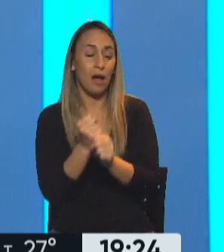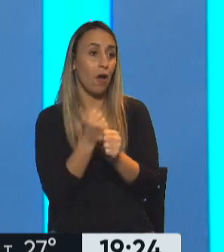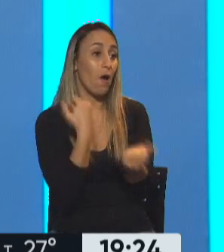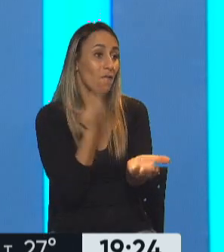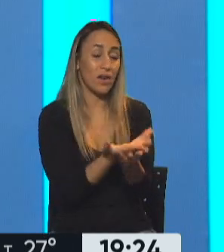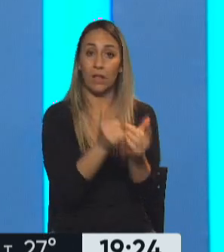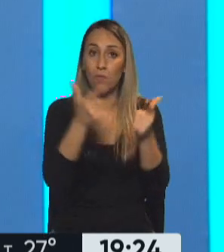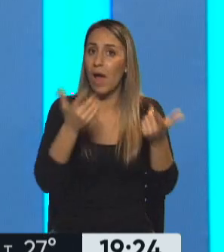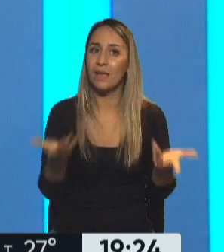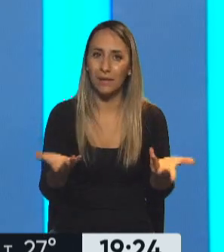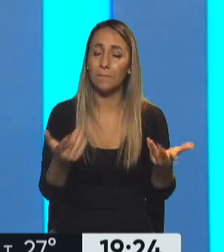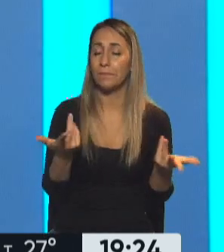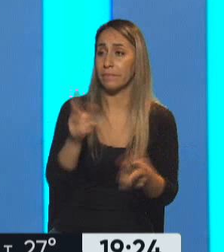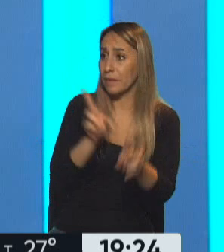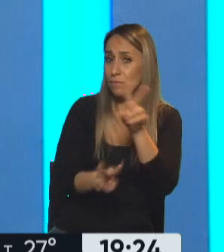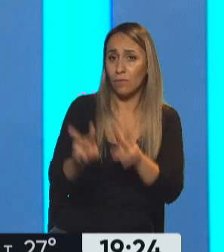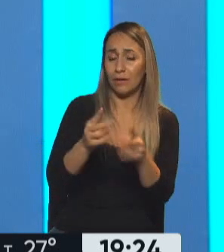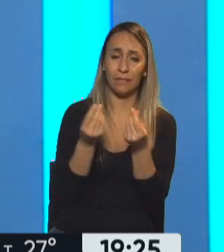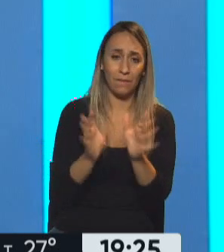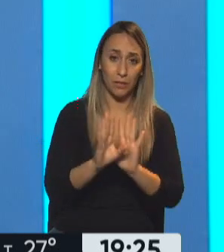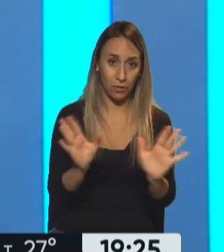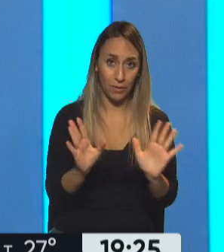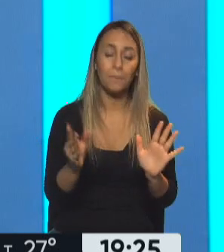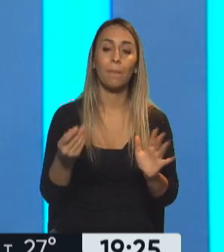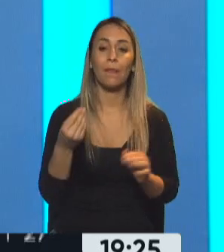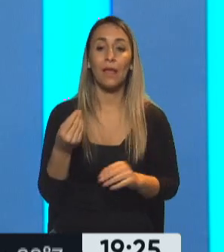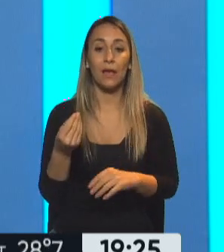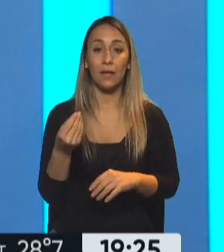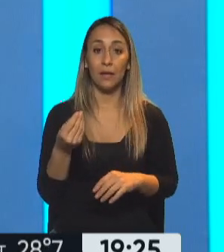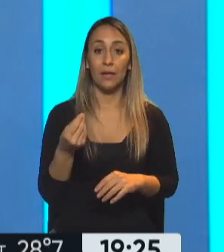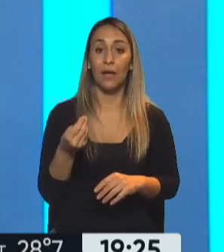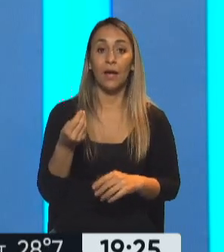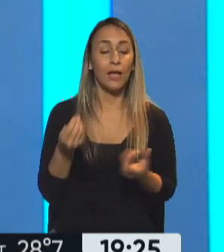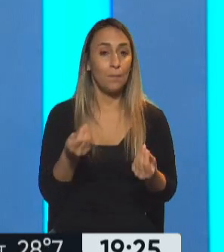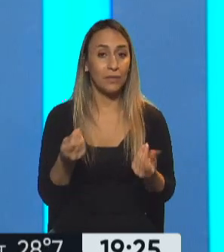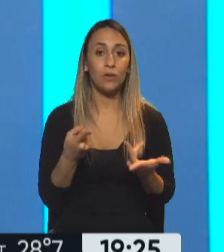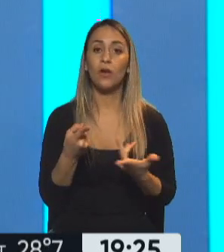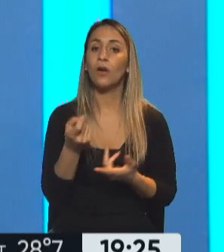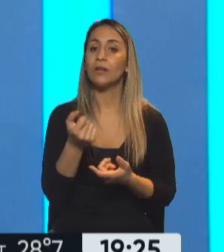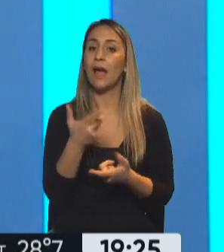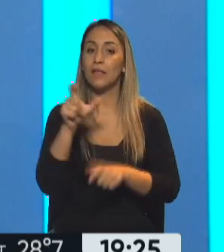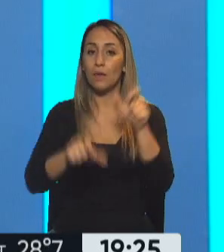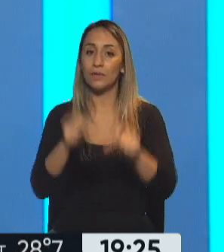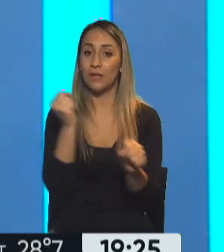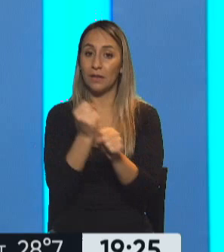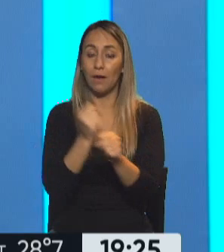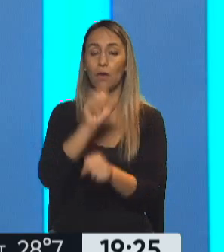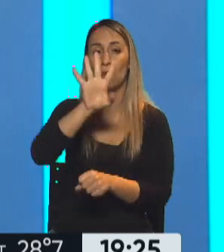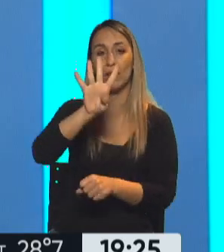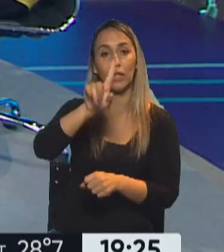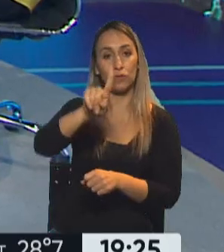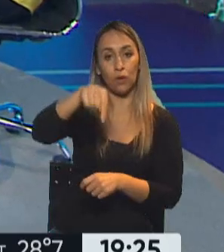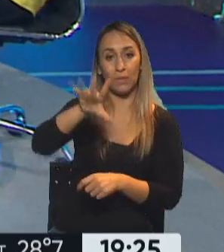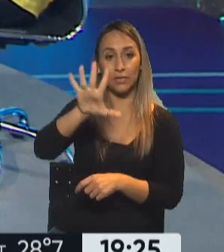trabajo, hay menos oferta. ¿Qué pasa ahora? Fíjate con, vamos a ver, con la tasa de empleo, ¿no? 41,5%,